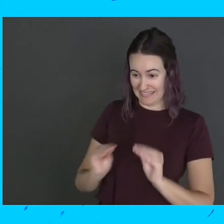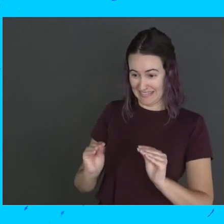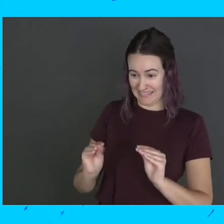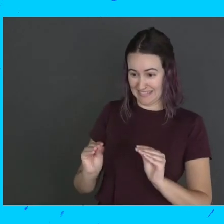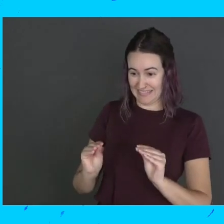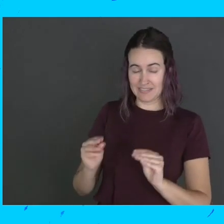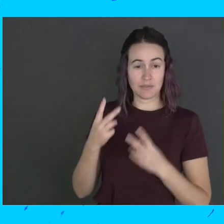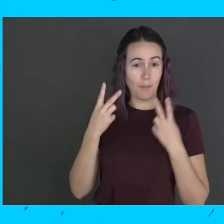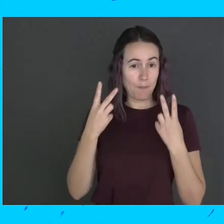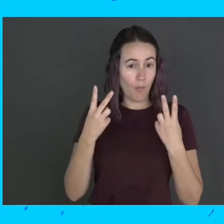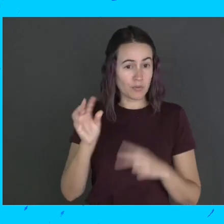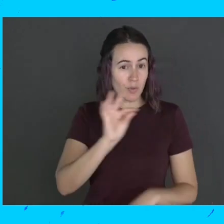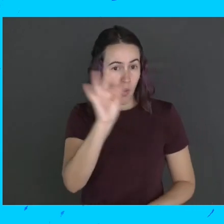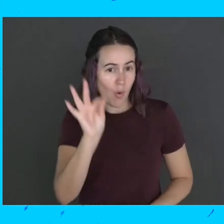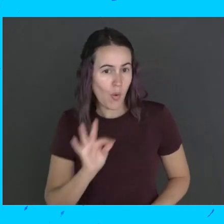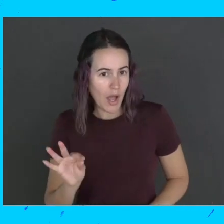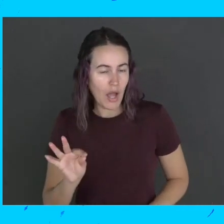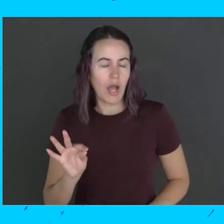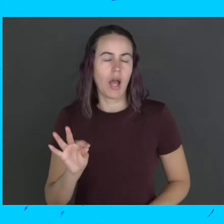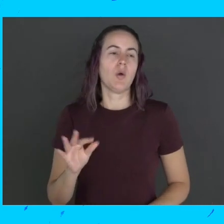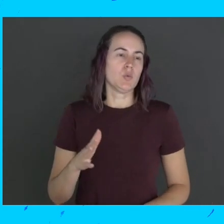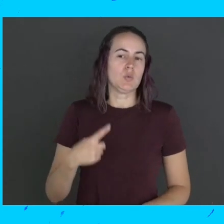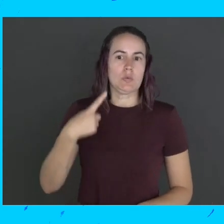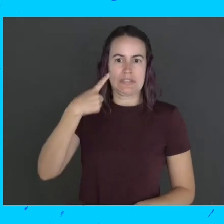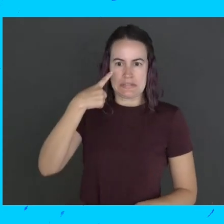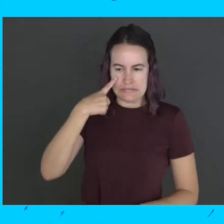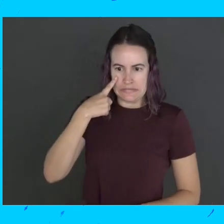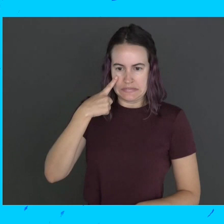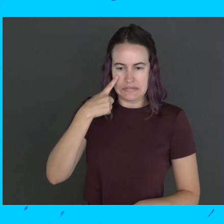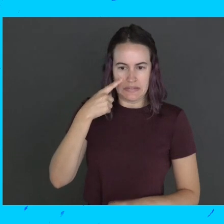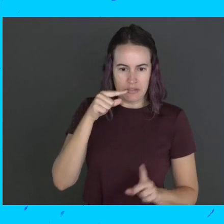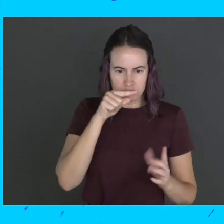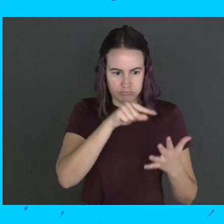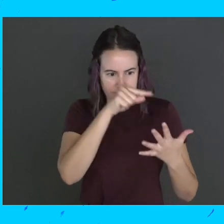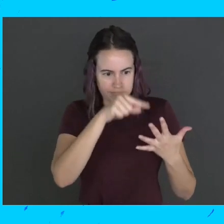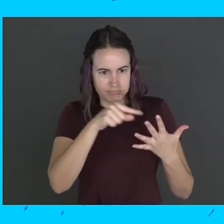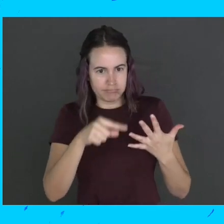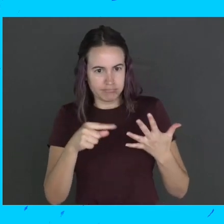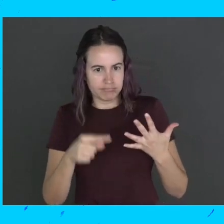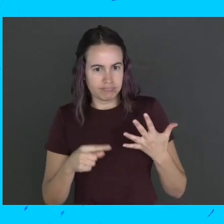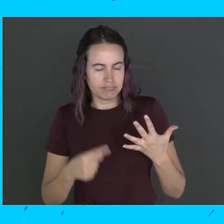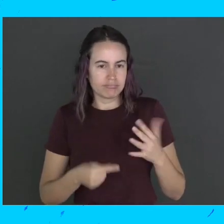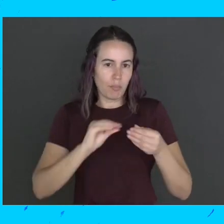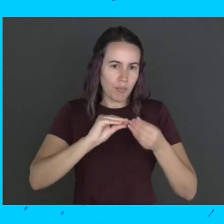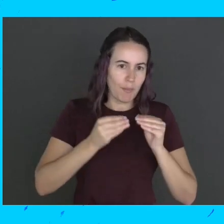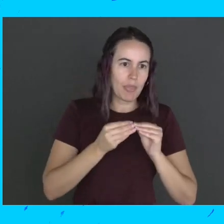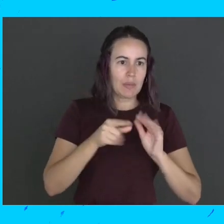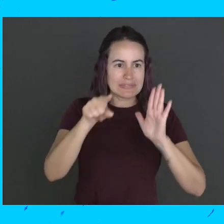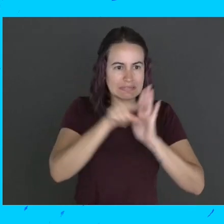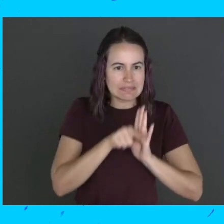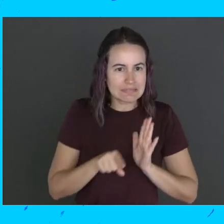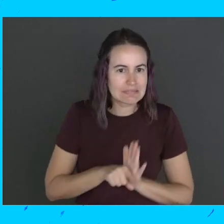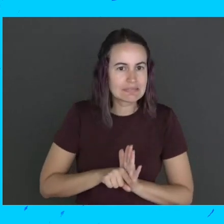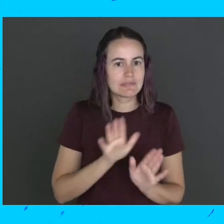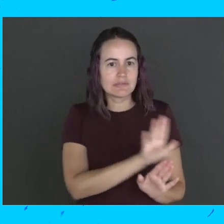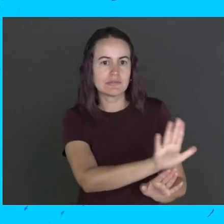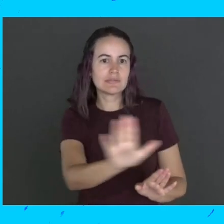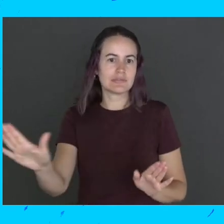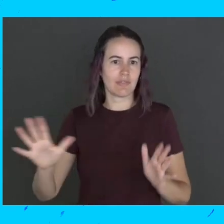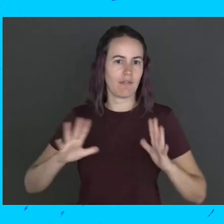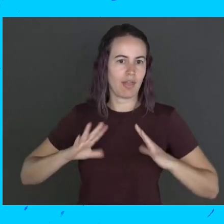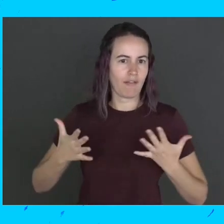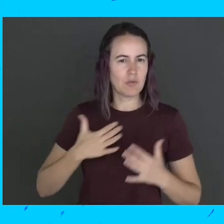para adolescentes y jóvenes. Tenemos la política de la educación secundaria para